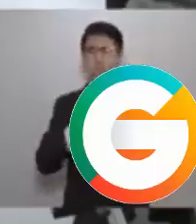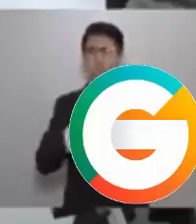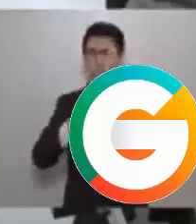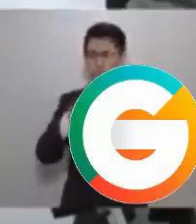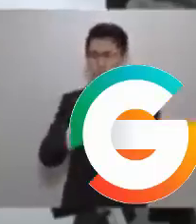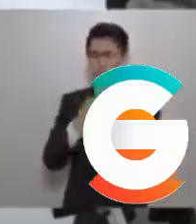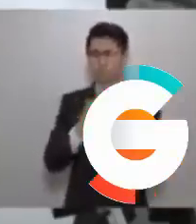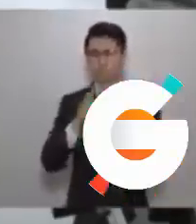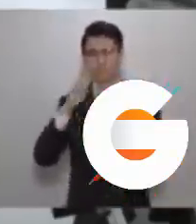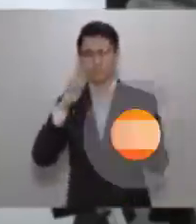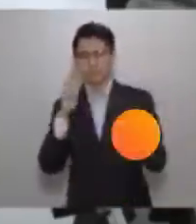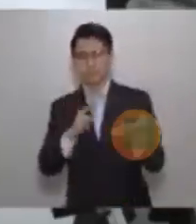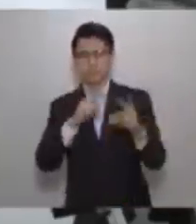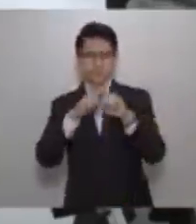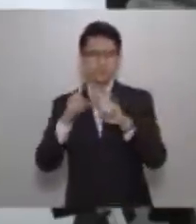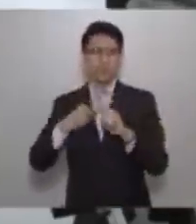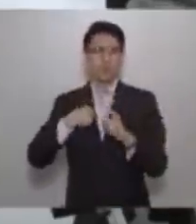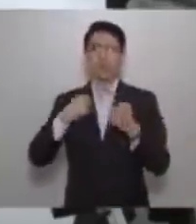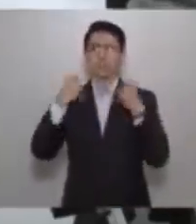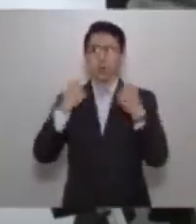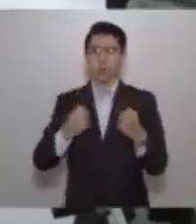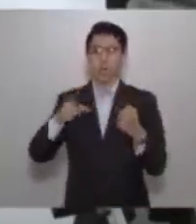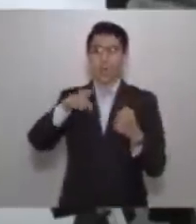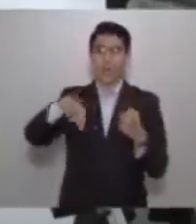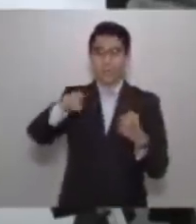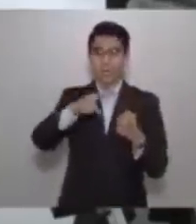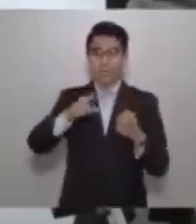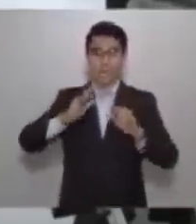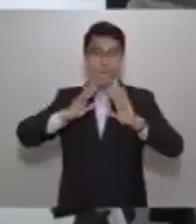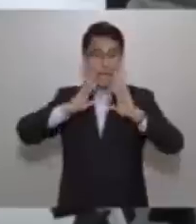el cuerpo para que hagan pues lo propio